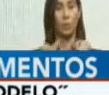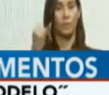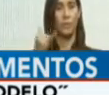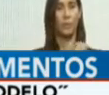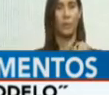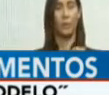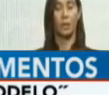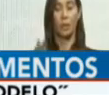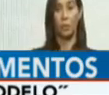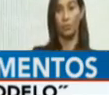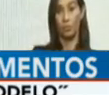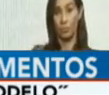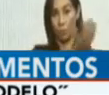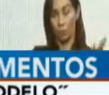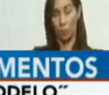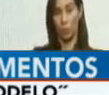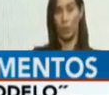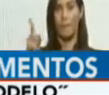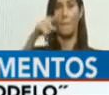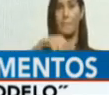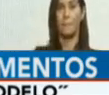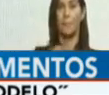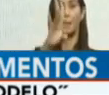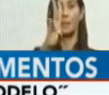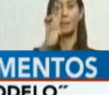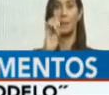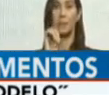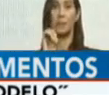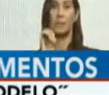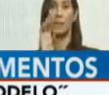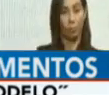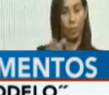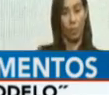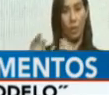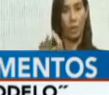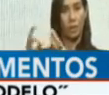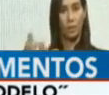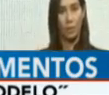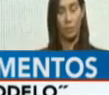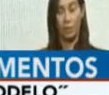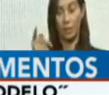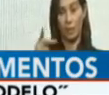terminarse, un total de 1.760 apartamentos.